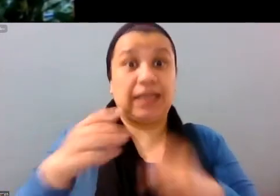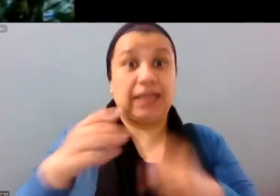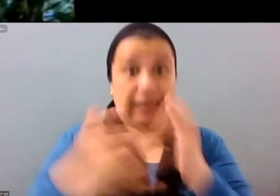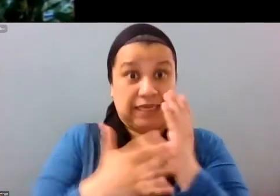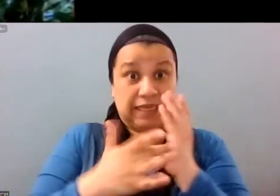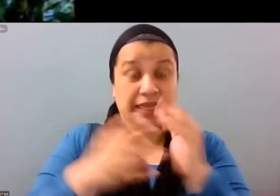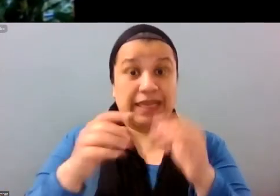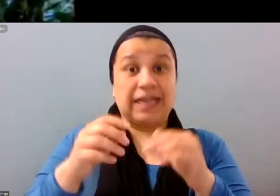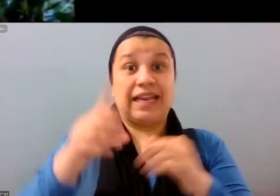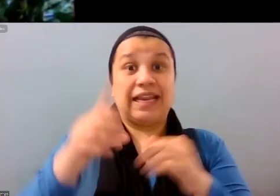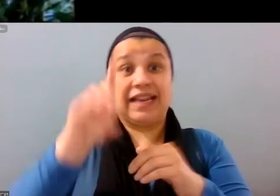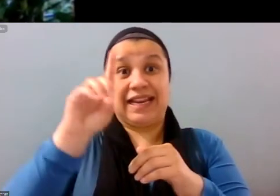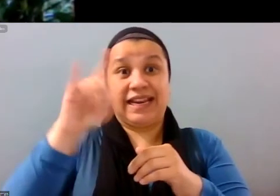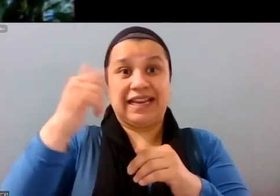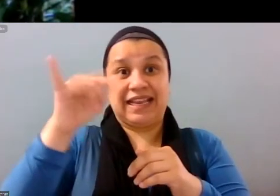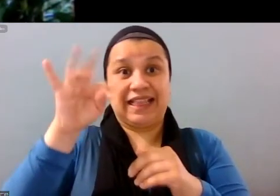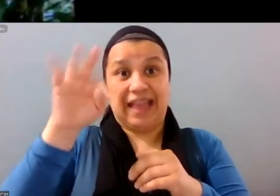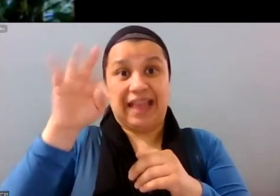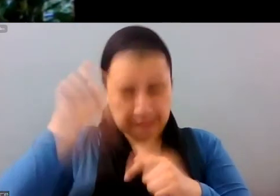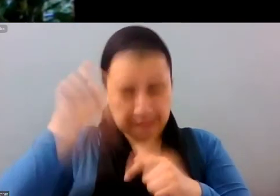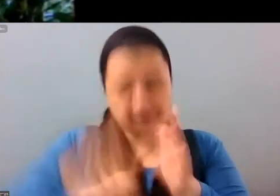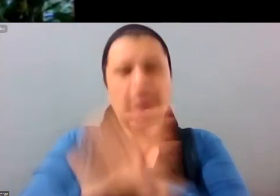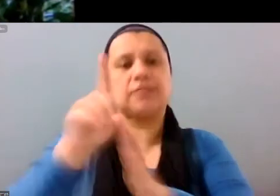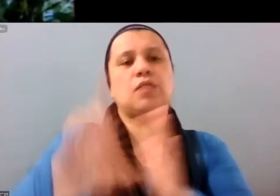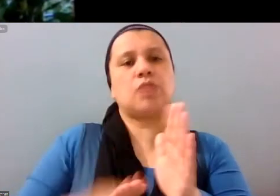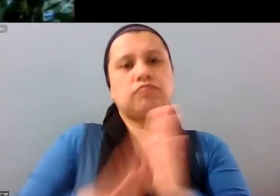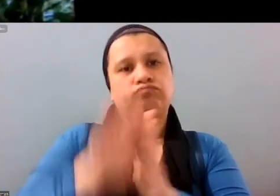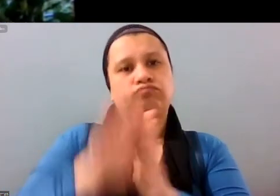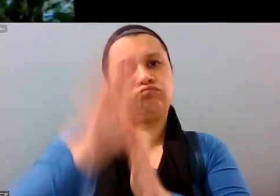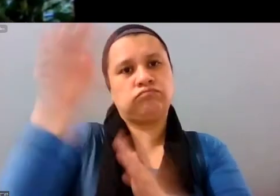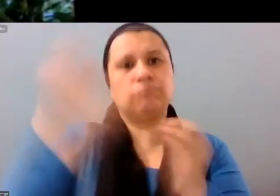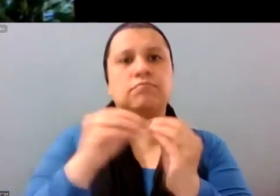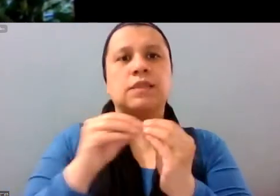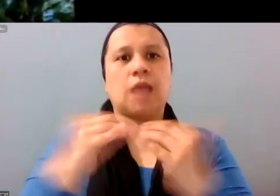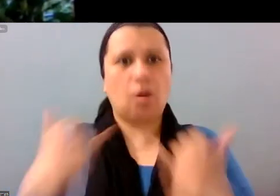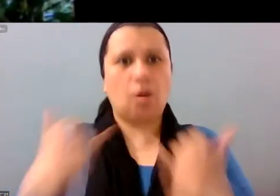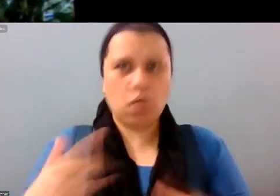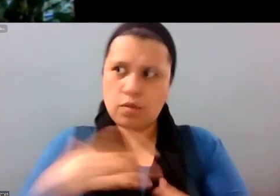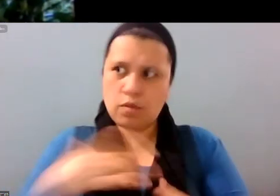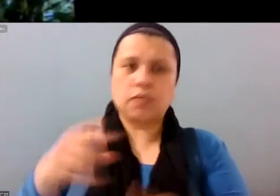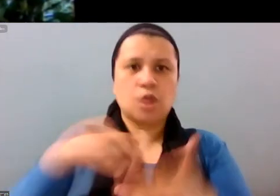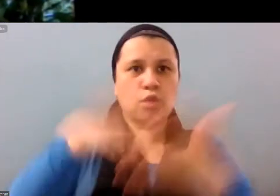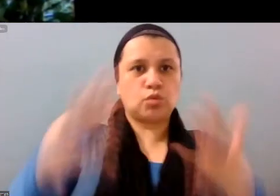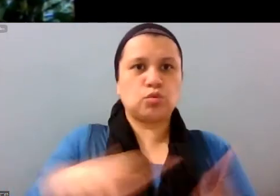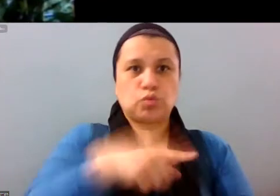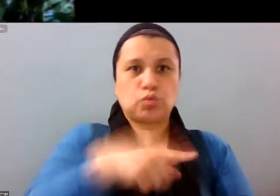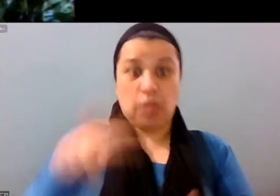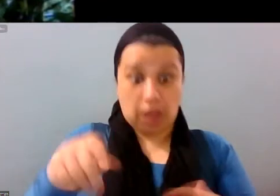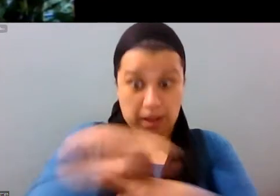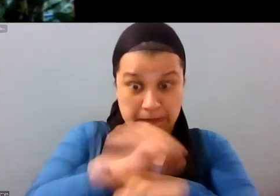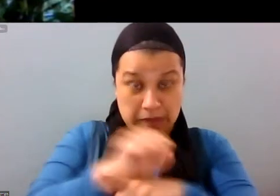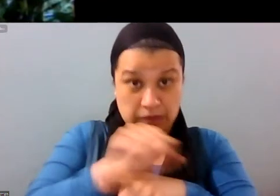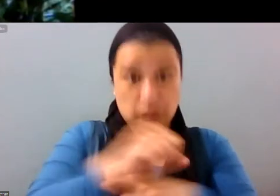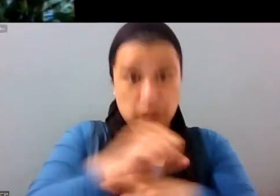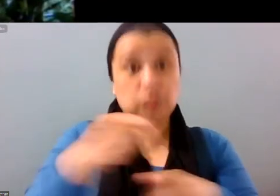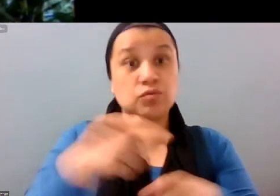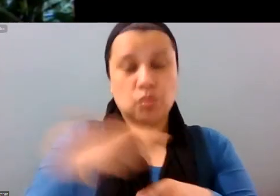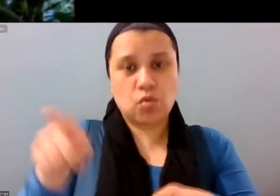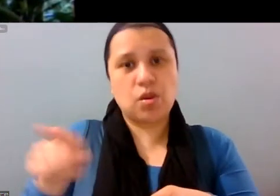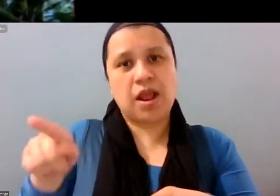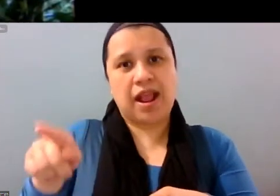ser desarrolladas y de hecho se dio una situación muy interesante los estudiantes en práctica que tuvieron que darlo muchas veces